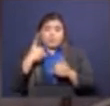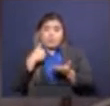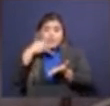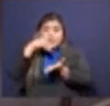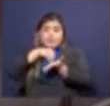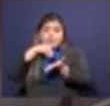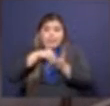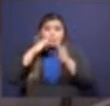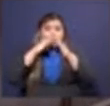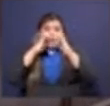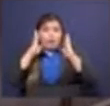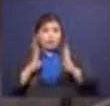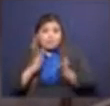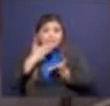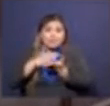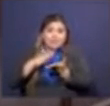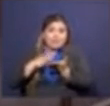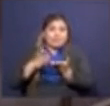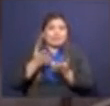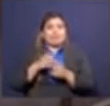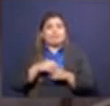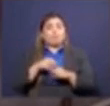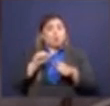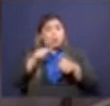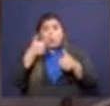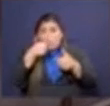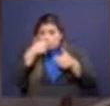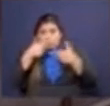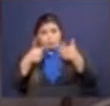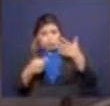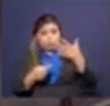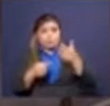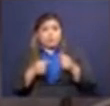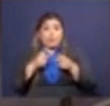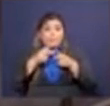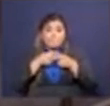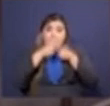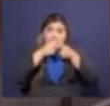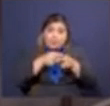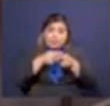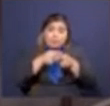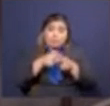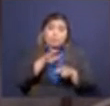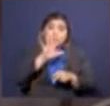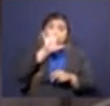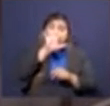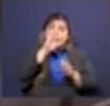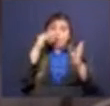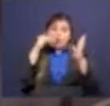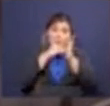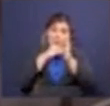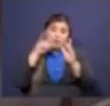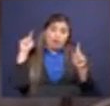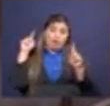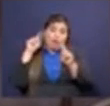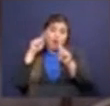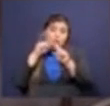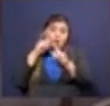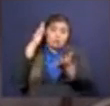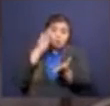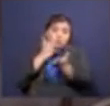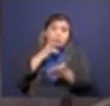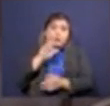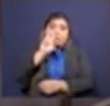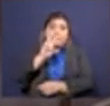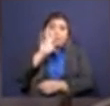abarroterías o tiendas, entre otros, préstamos de 5.000 hasta 25.000 balboas.